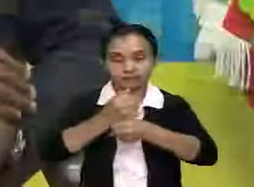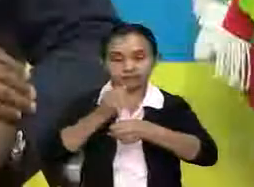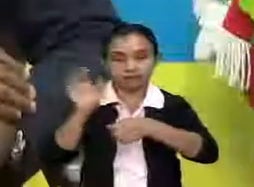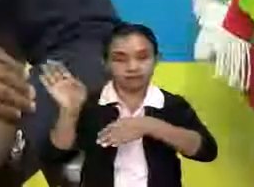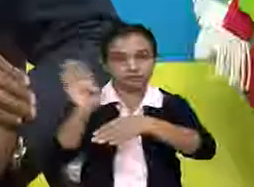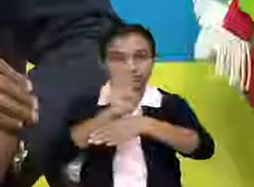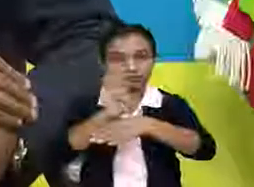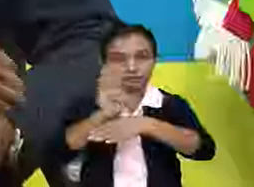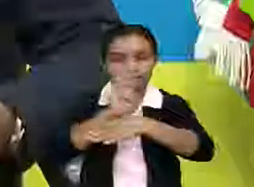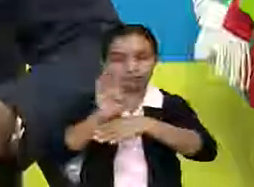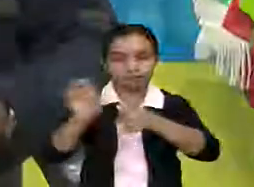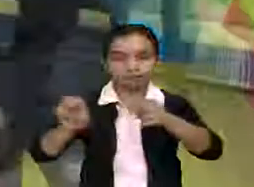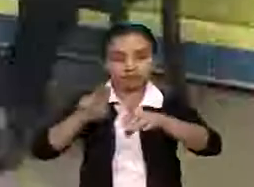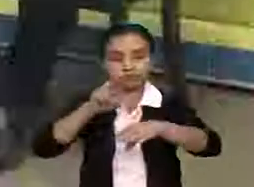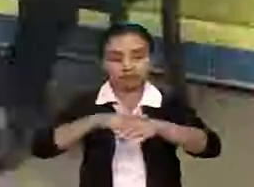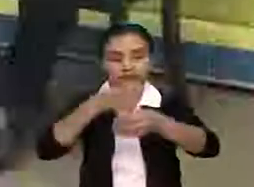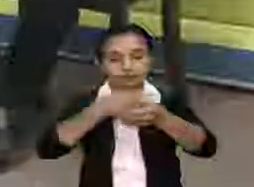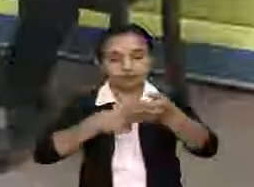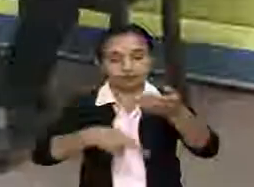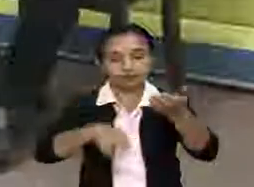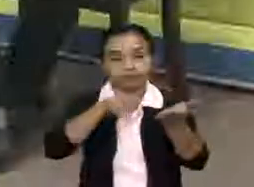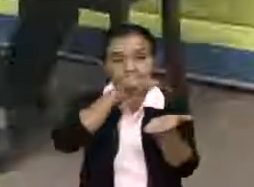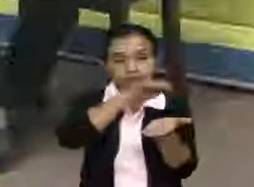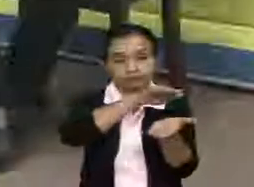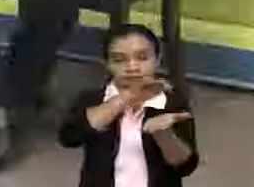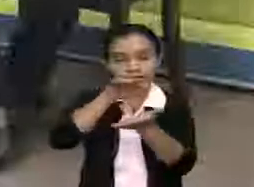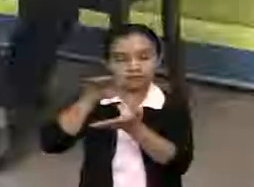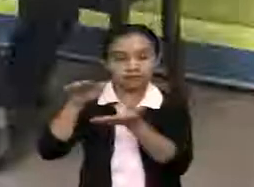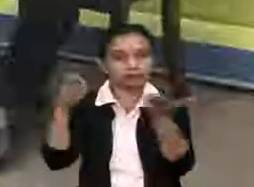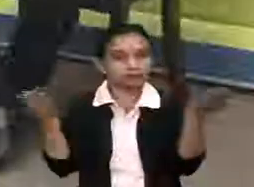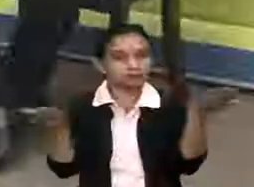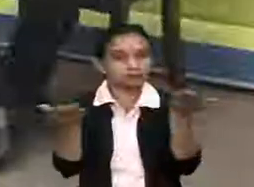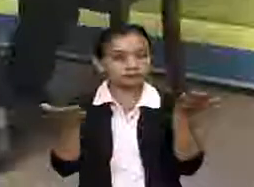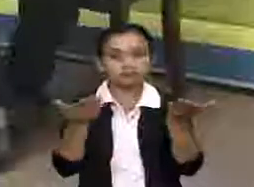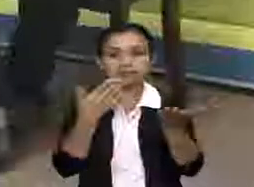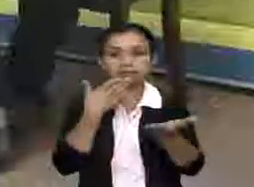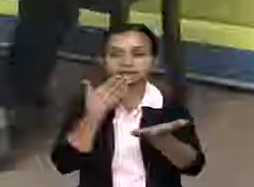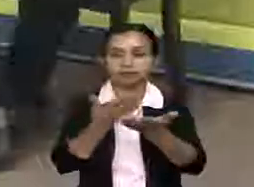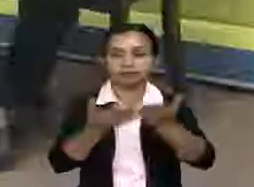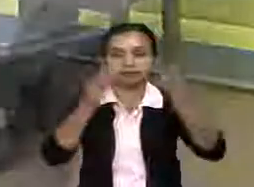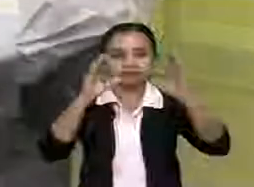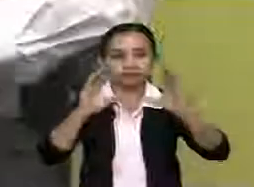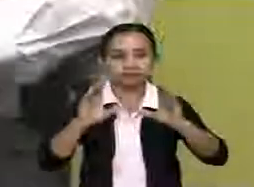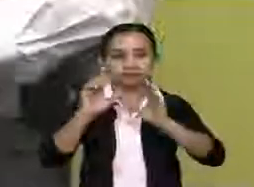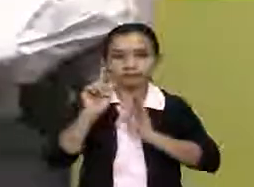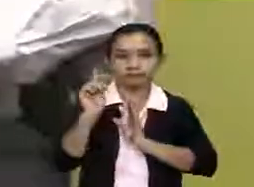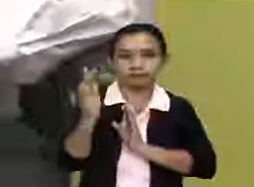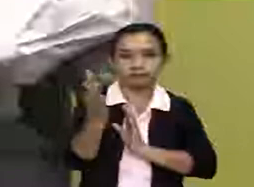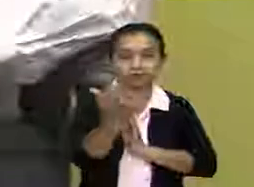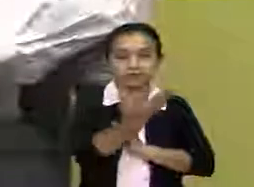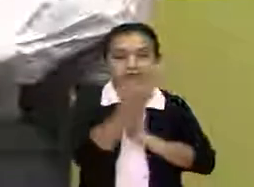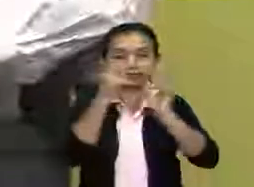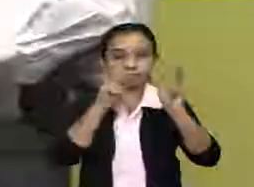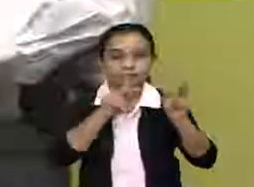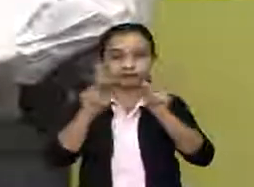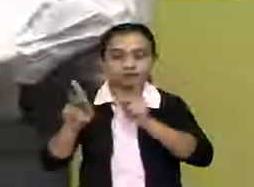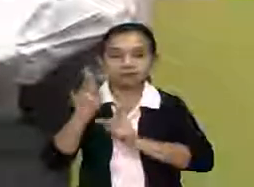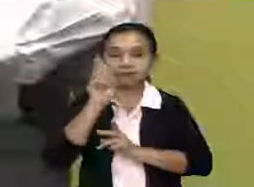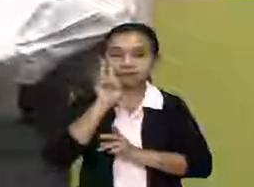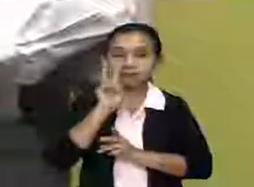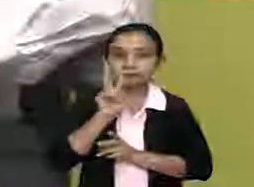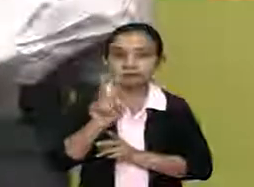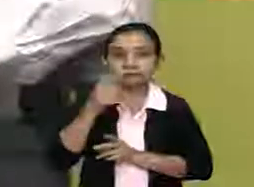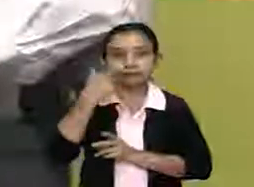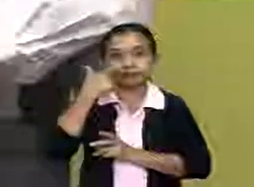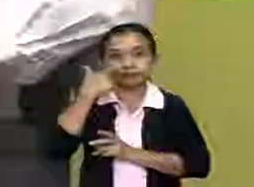nacional de sangre bien buenas tardes a todos los televidentes verdad es importante que conocer